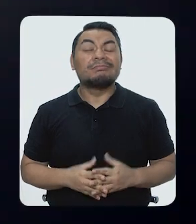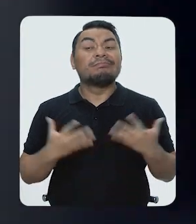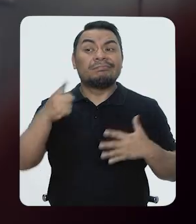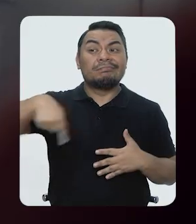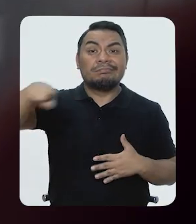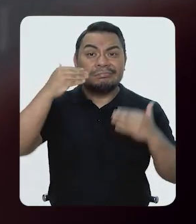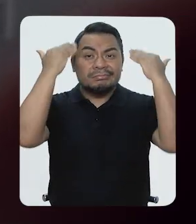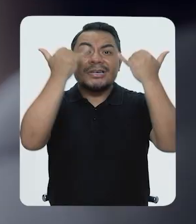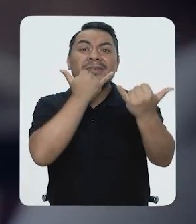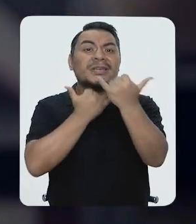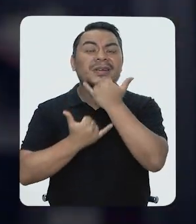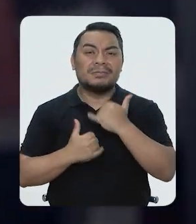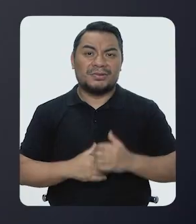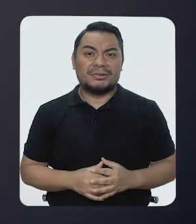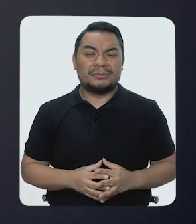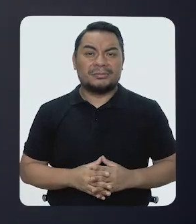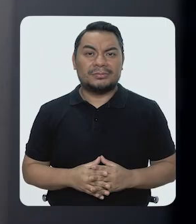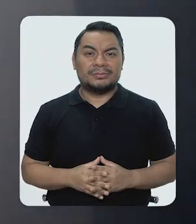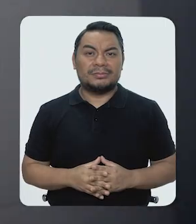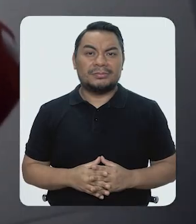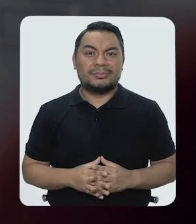Pero nos equivocamos.